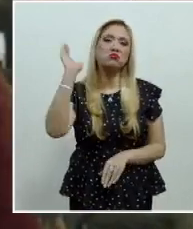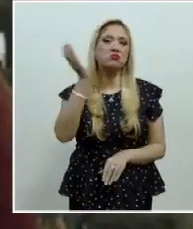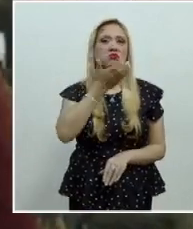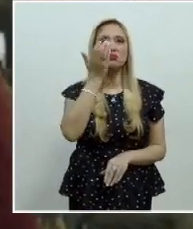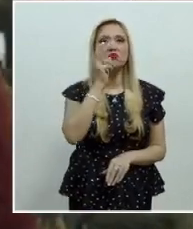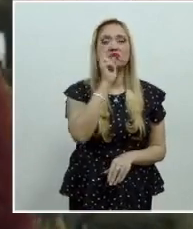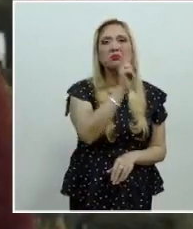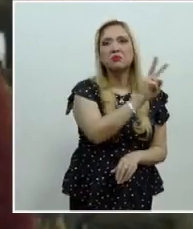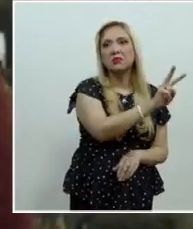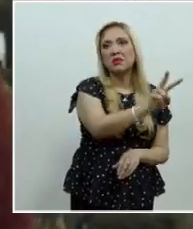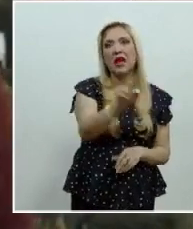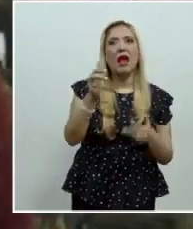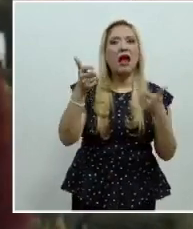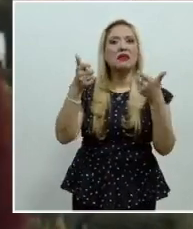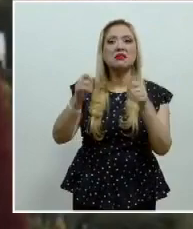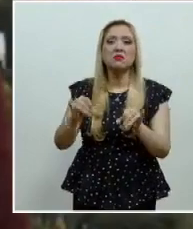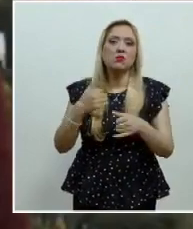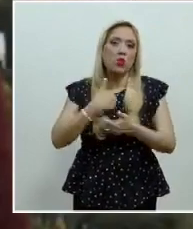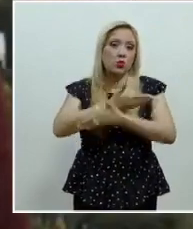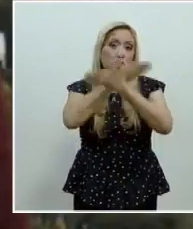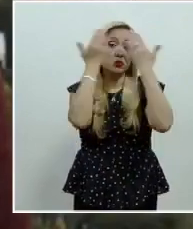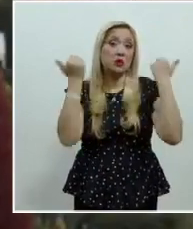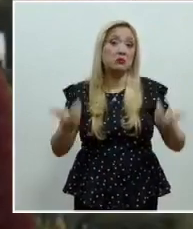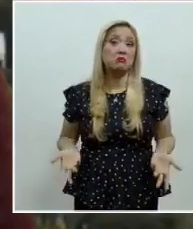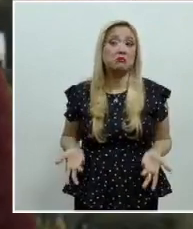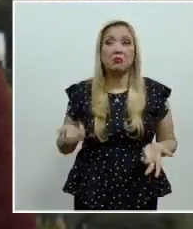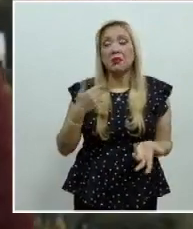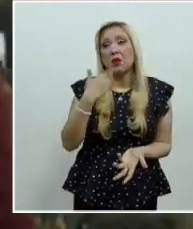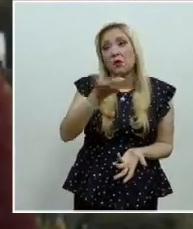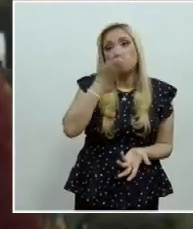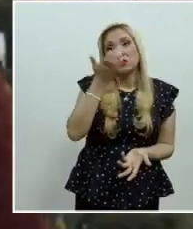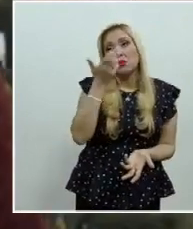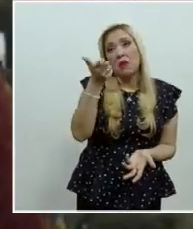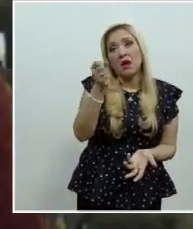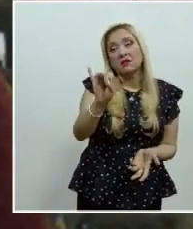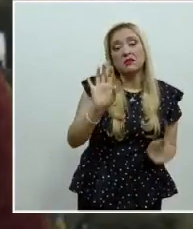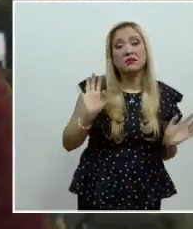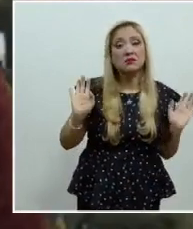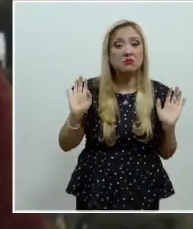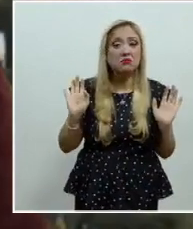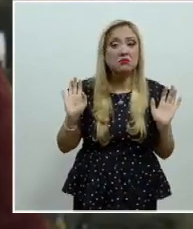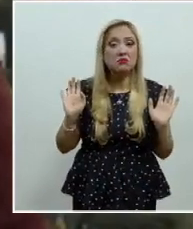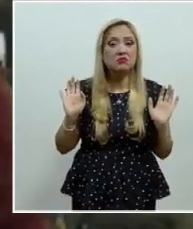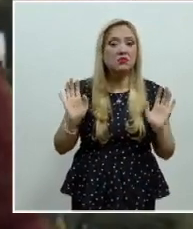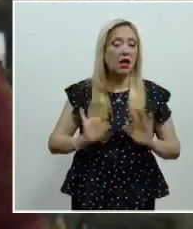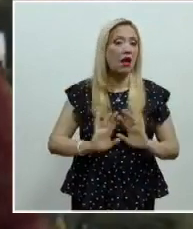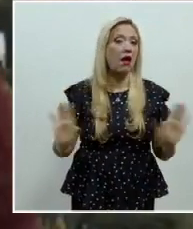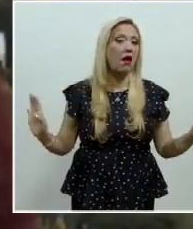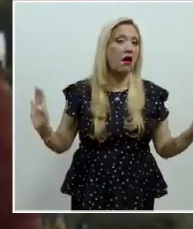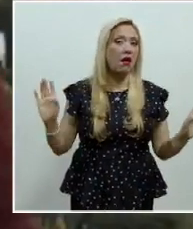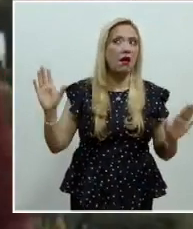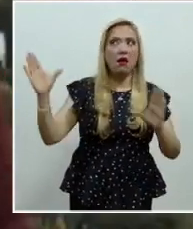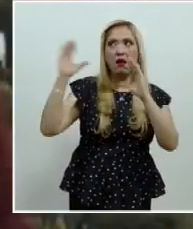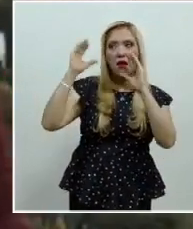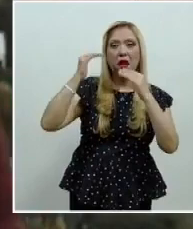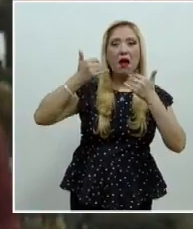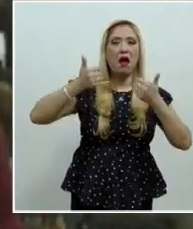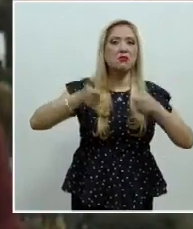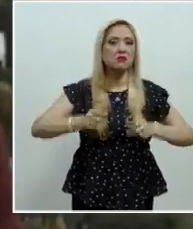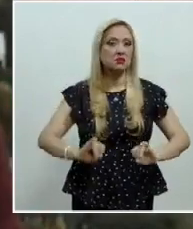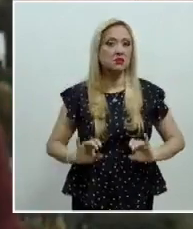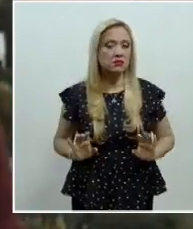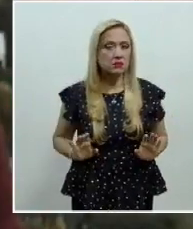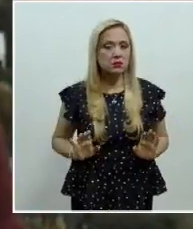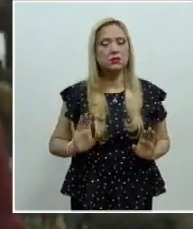percibimos la realidad. Y normalmente como que hacemos atajos y llegamos a estas predisposiciones que ya traemos. Entonces, una manera importante y